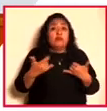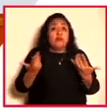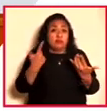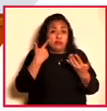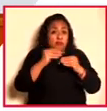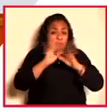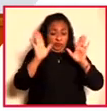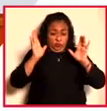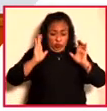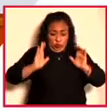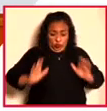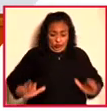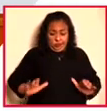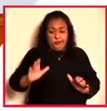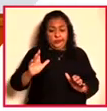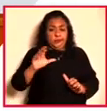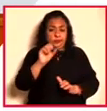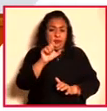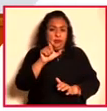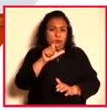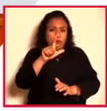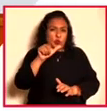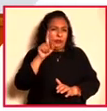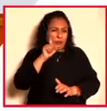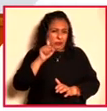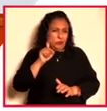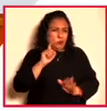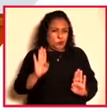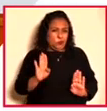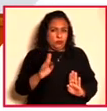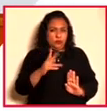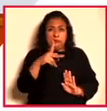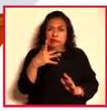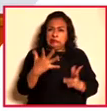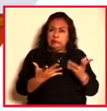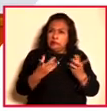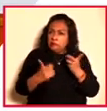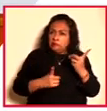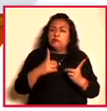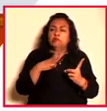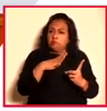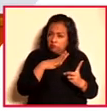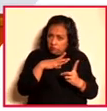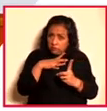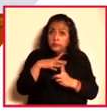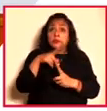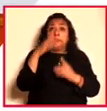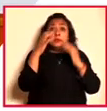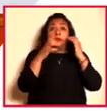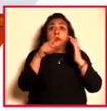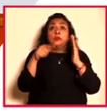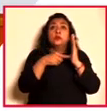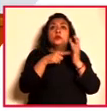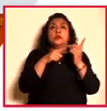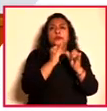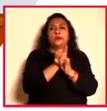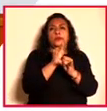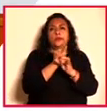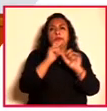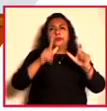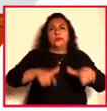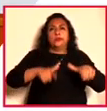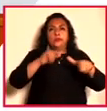y la sexualidad son inquietudes muy latentes. La exhibición está alojada en el sitio web de la plataforma de